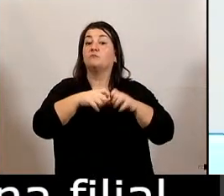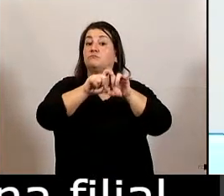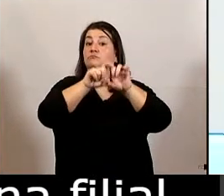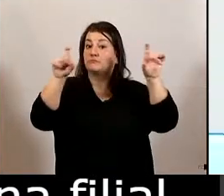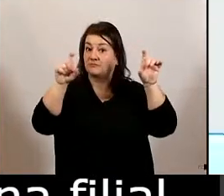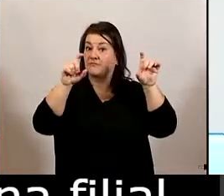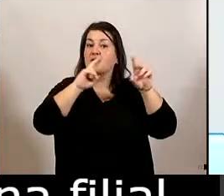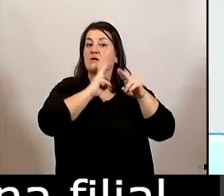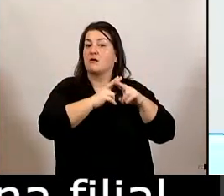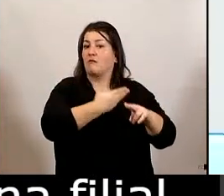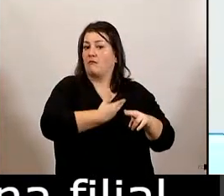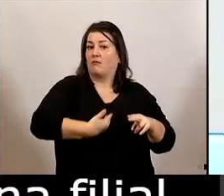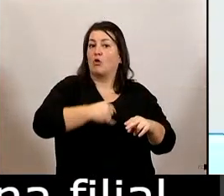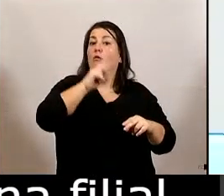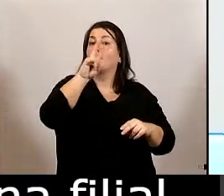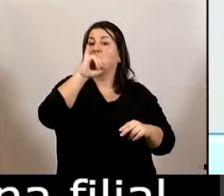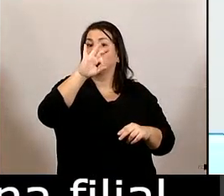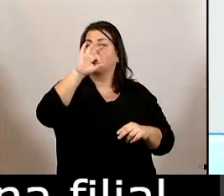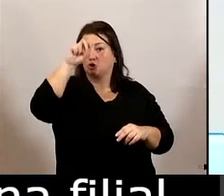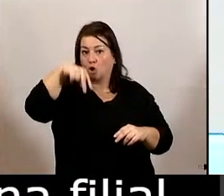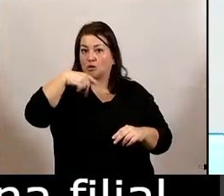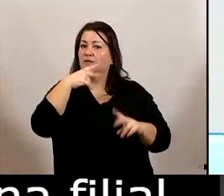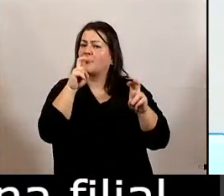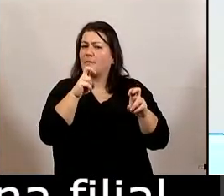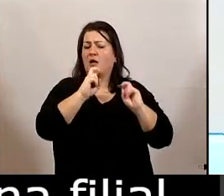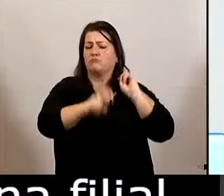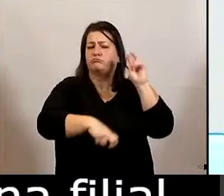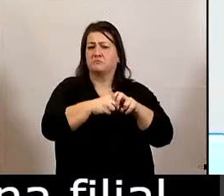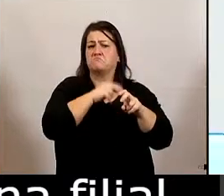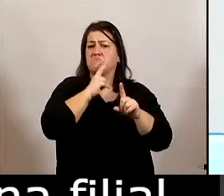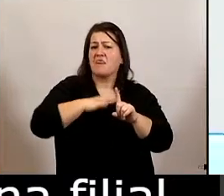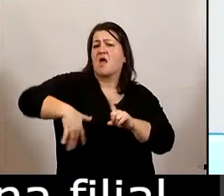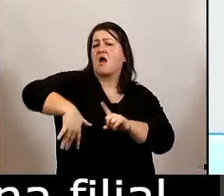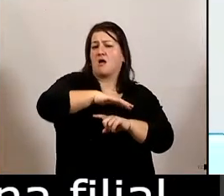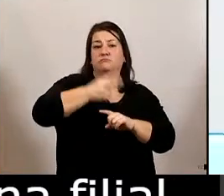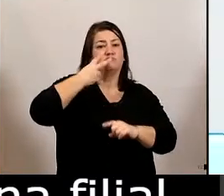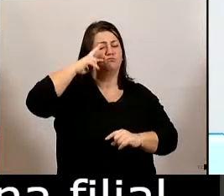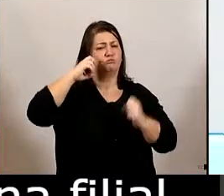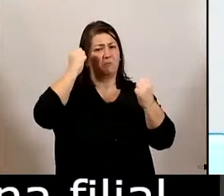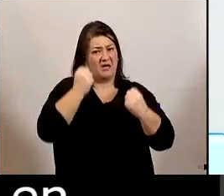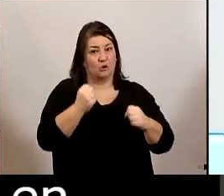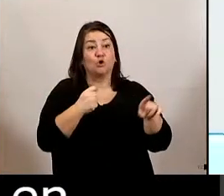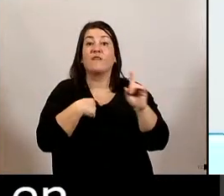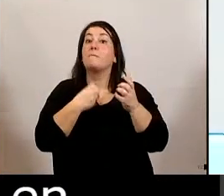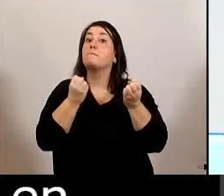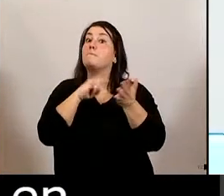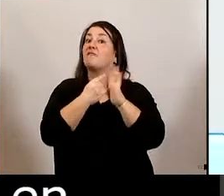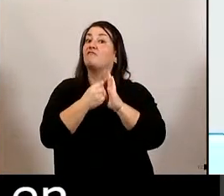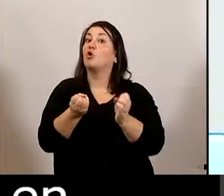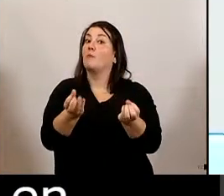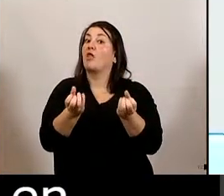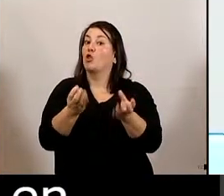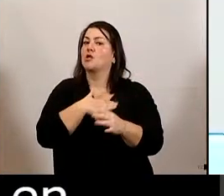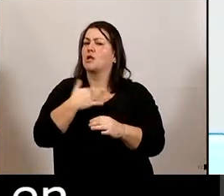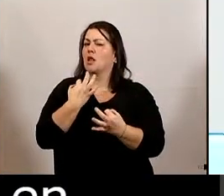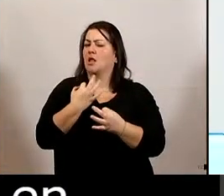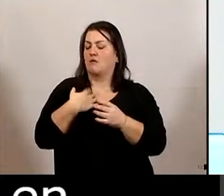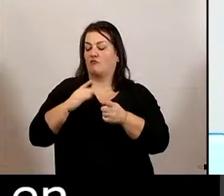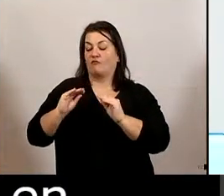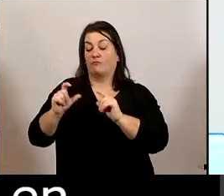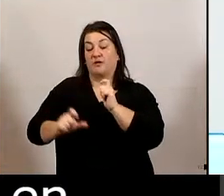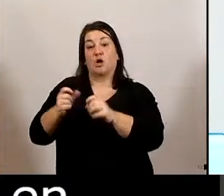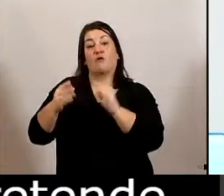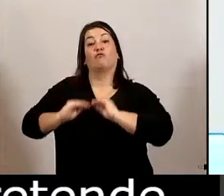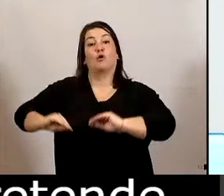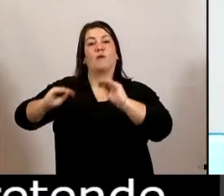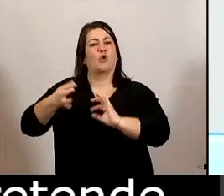Envision, líder en tecnología verde y en energías renovables. Y con este plan de formación se pretende cualificar a una plantilla que exige